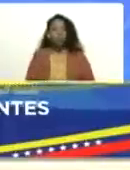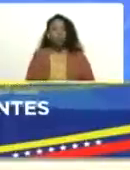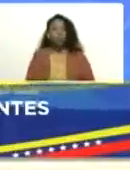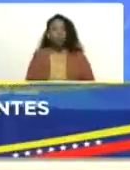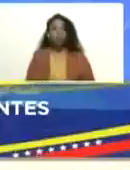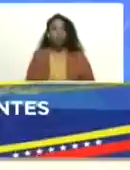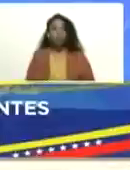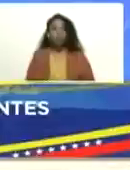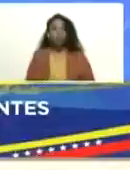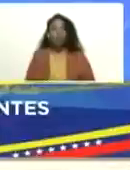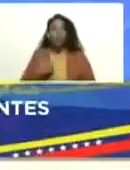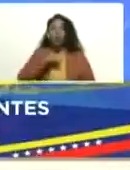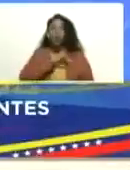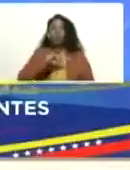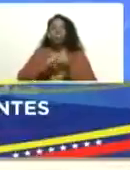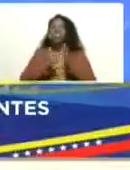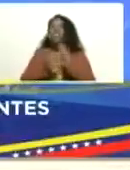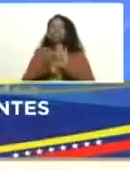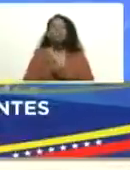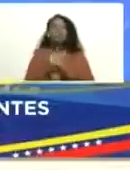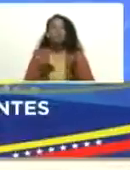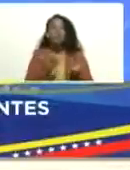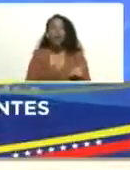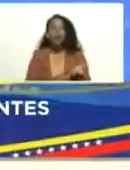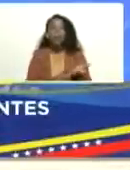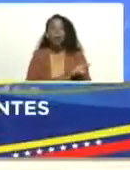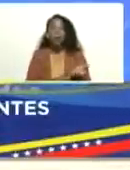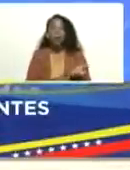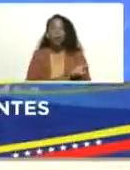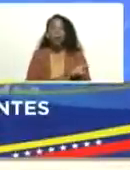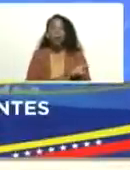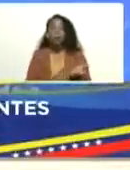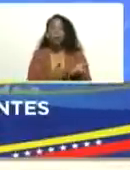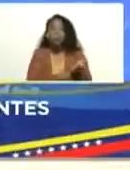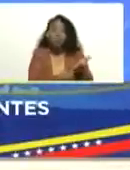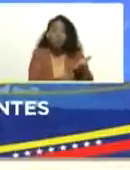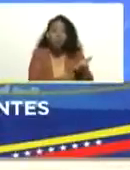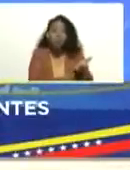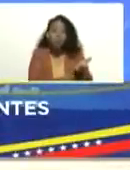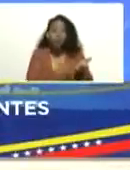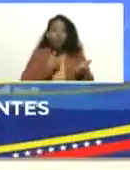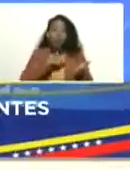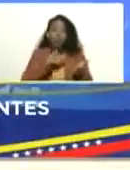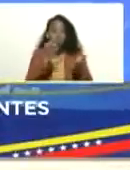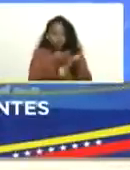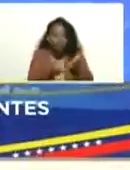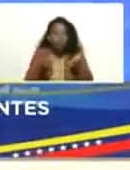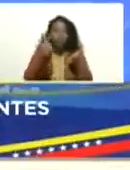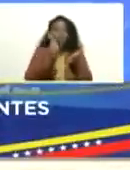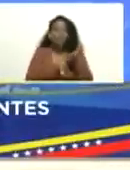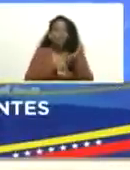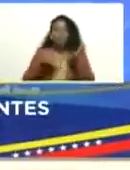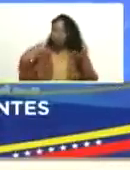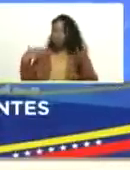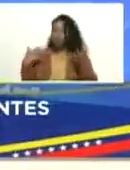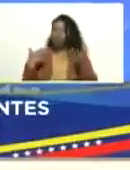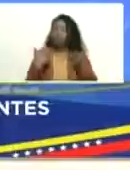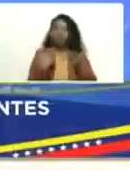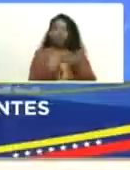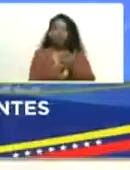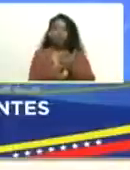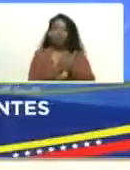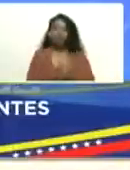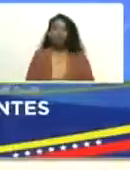Somos hermanos y esa hermandad la hemos ratificado a lo largo de estos años.